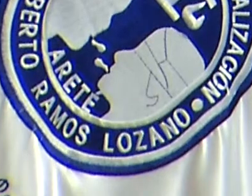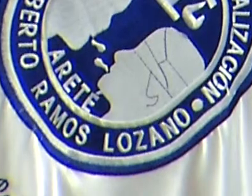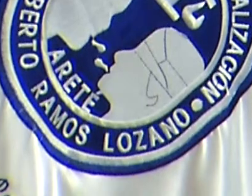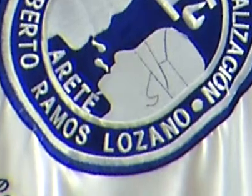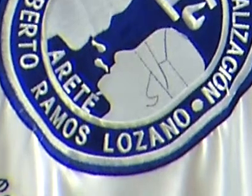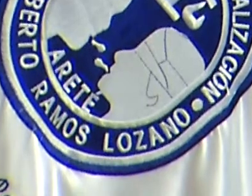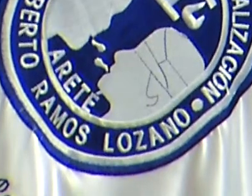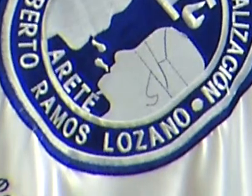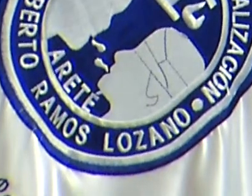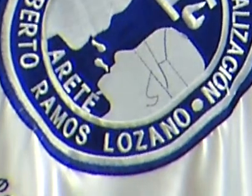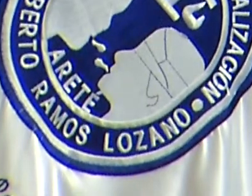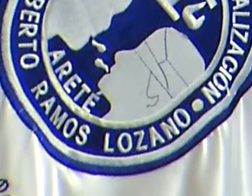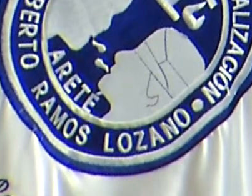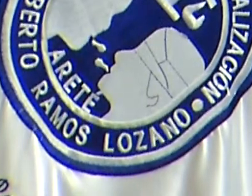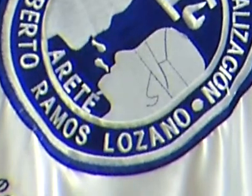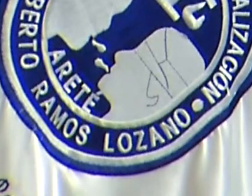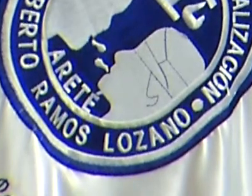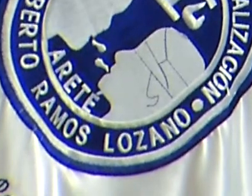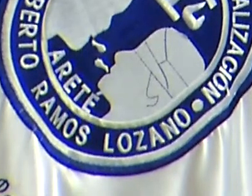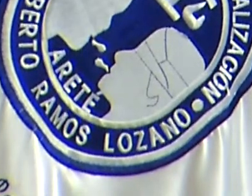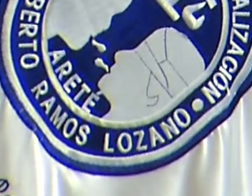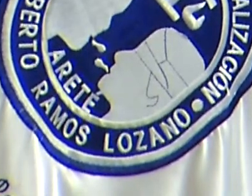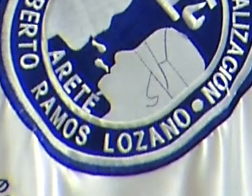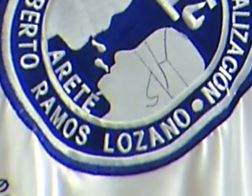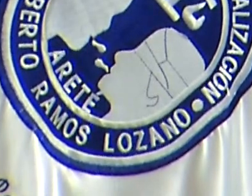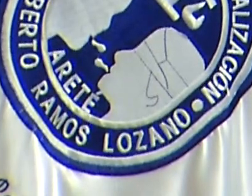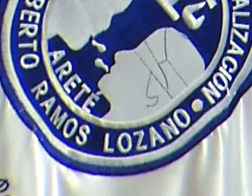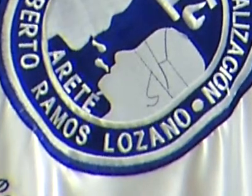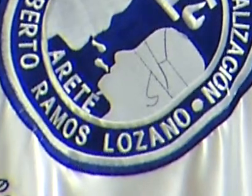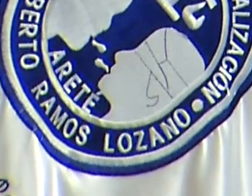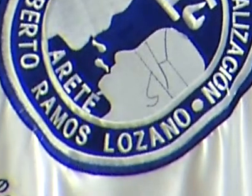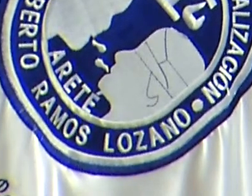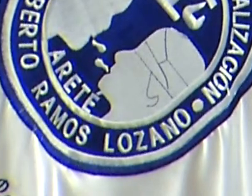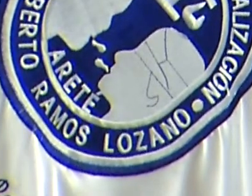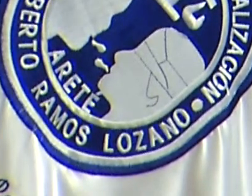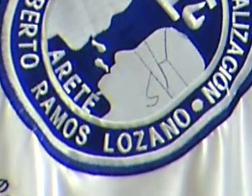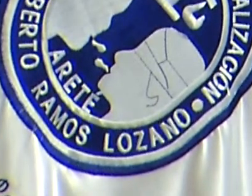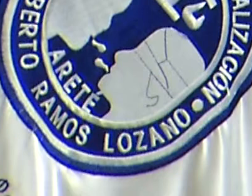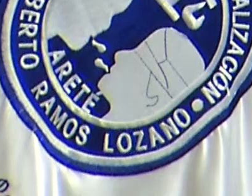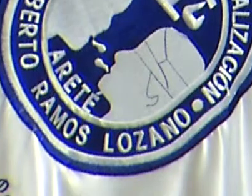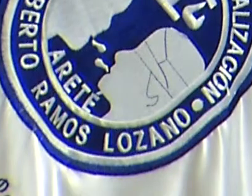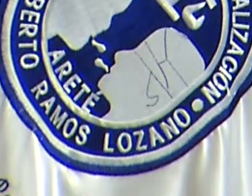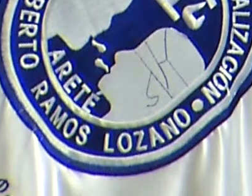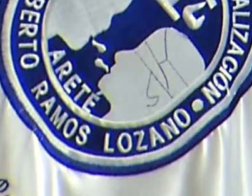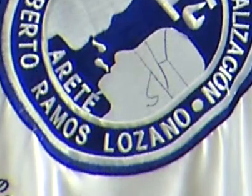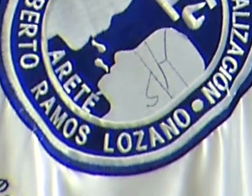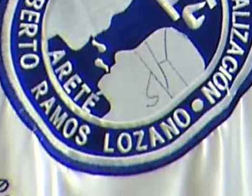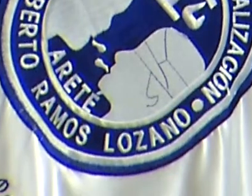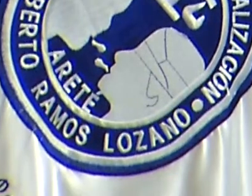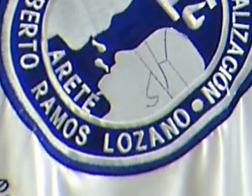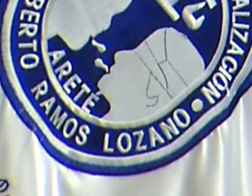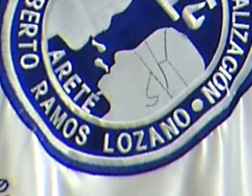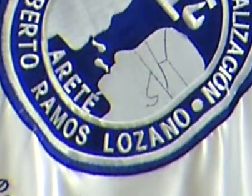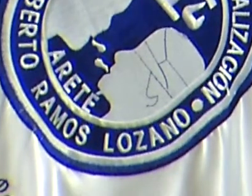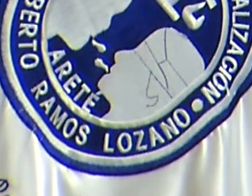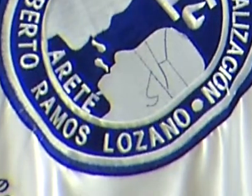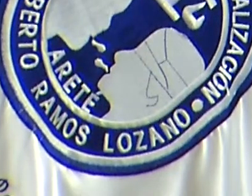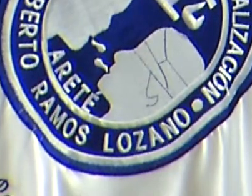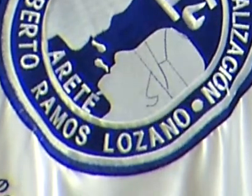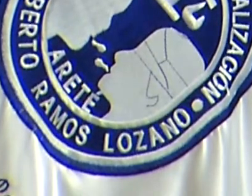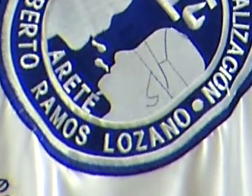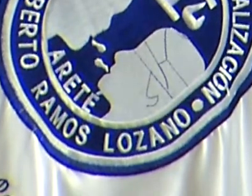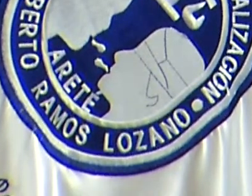Corporativo Consultores de Pediatría, Desarrollo y Conducta. Es doctor en Pediatría y Desarrollo, especializado